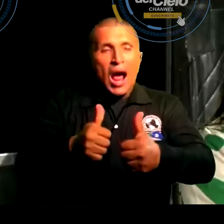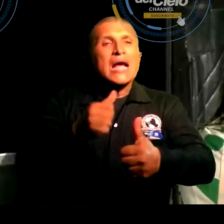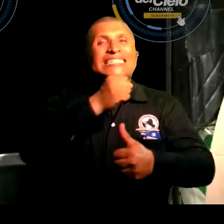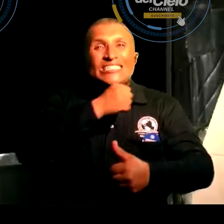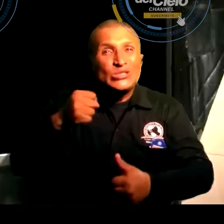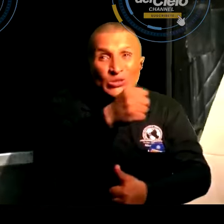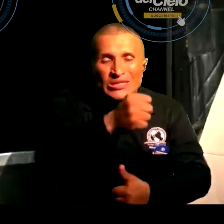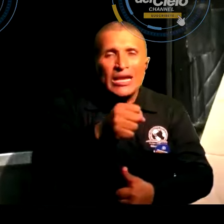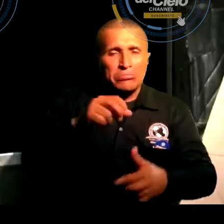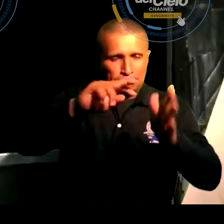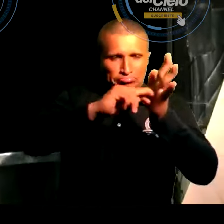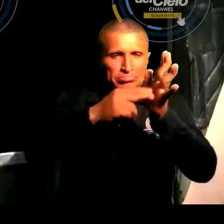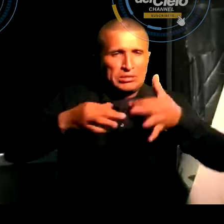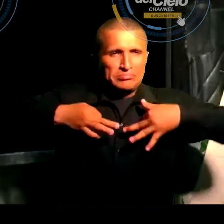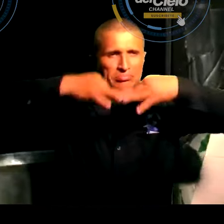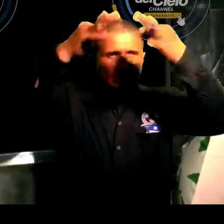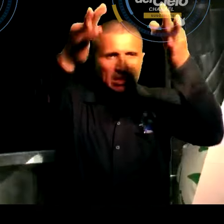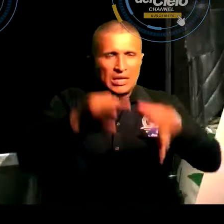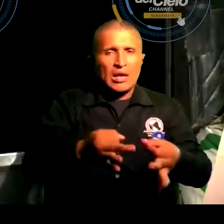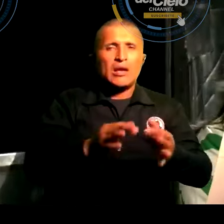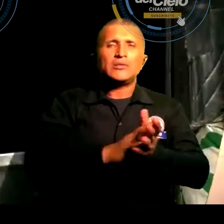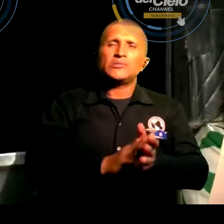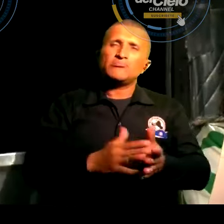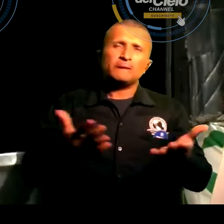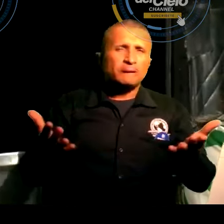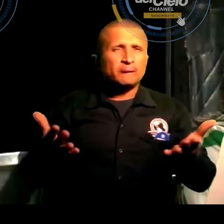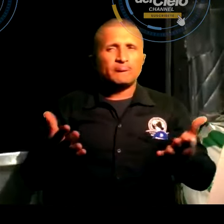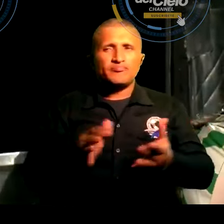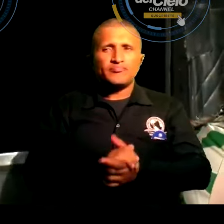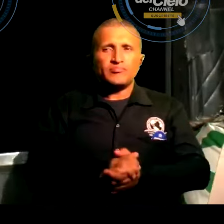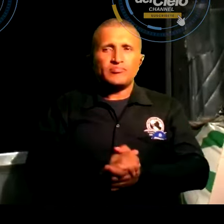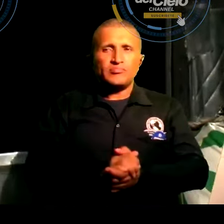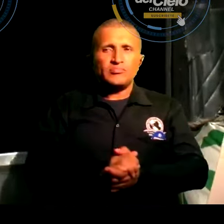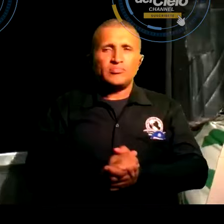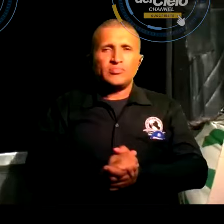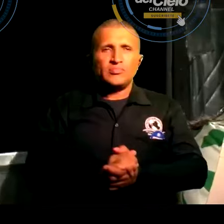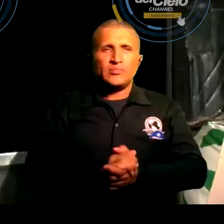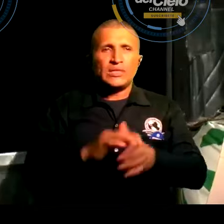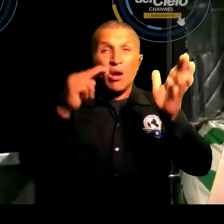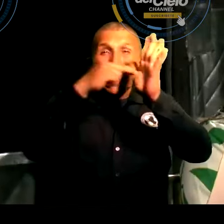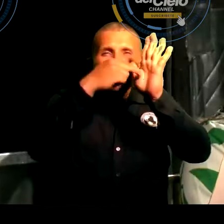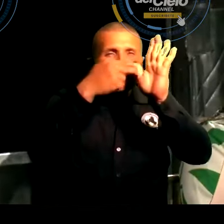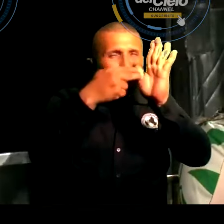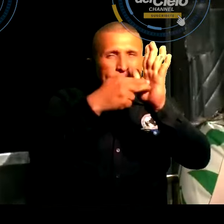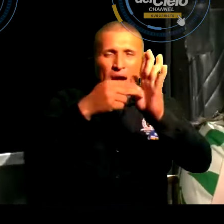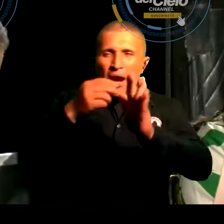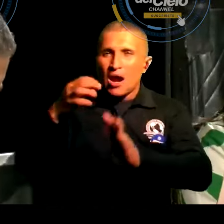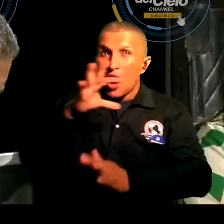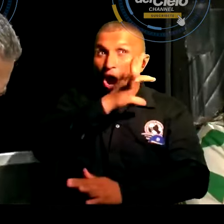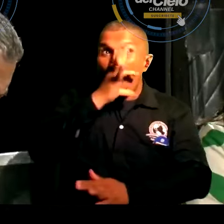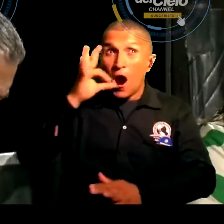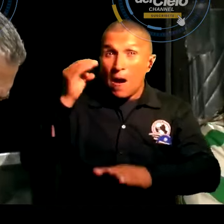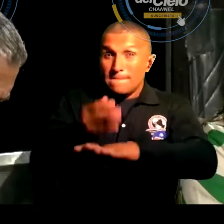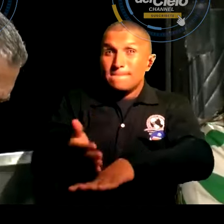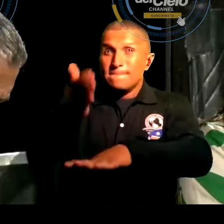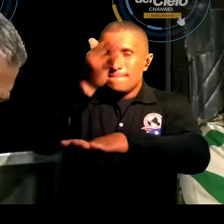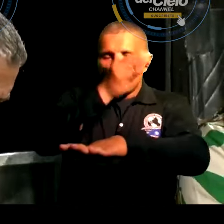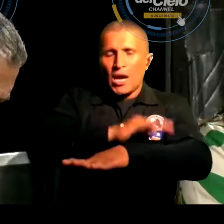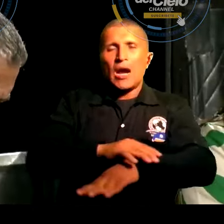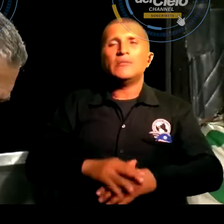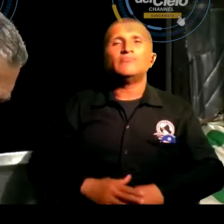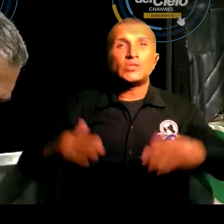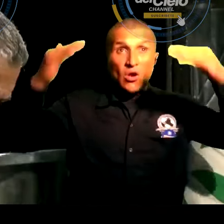evangelio, se le aplica a un hombre, a un emperador